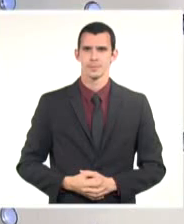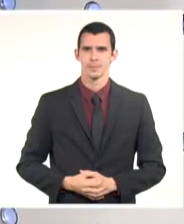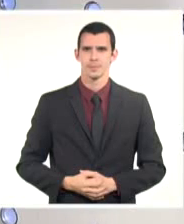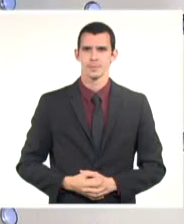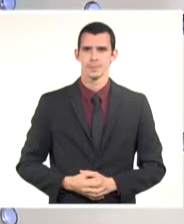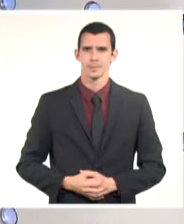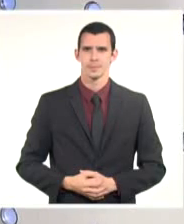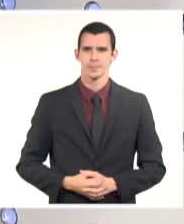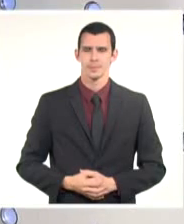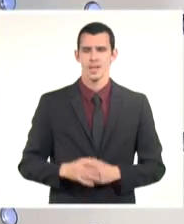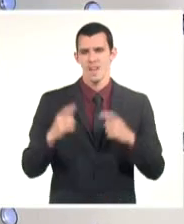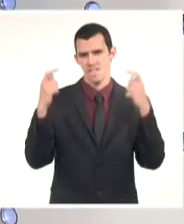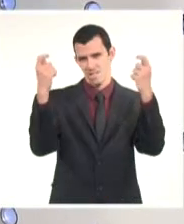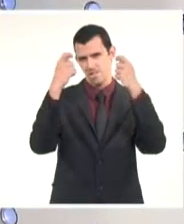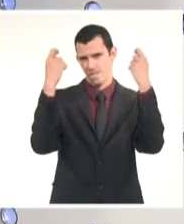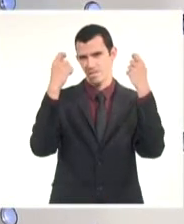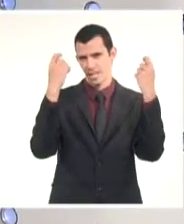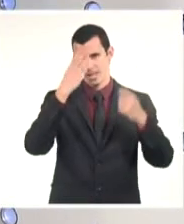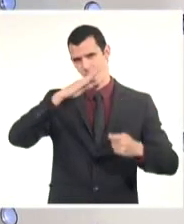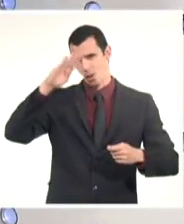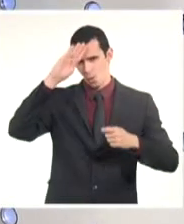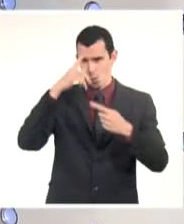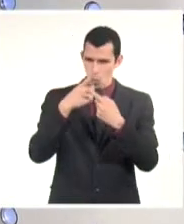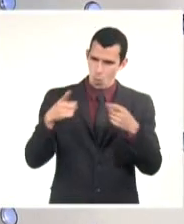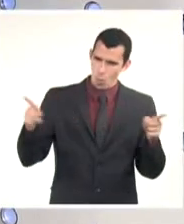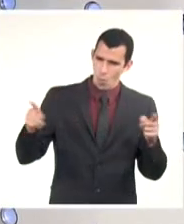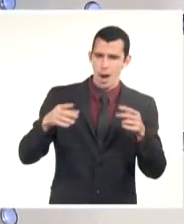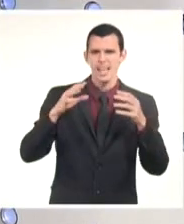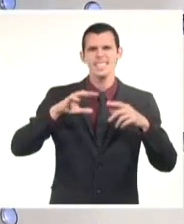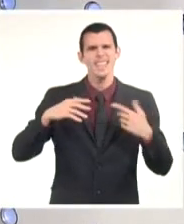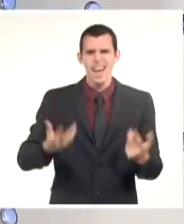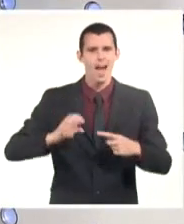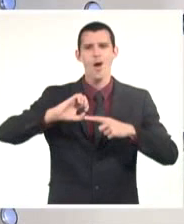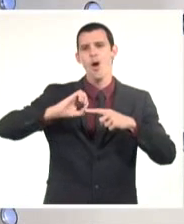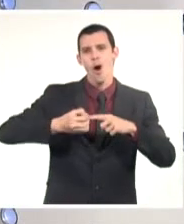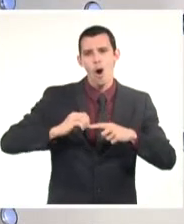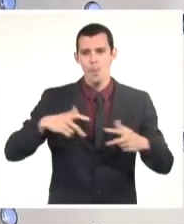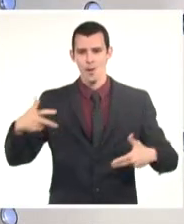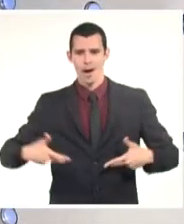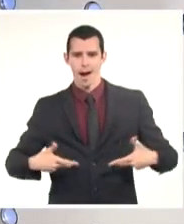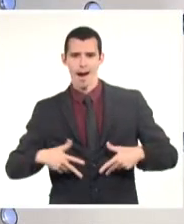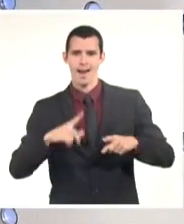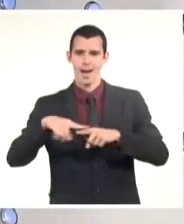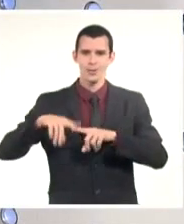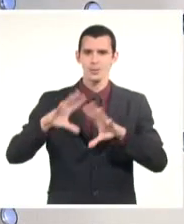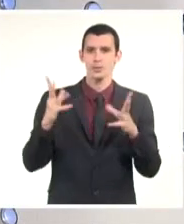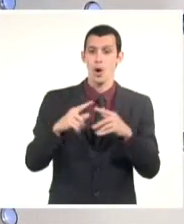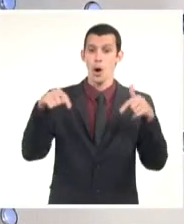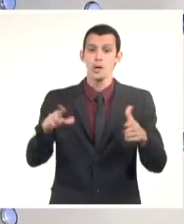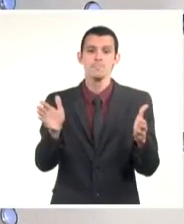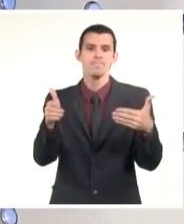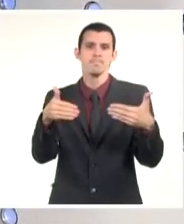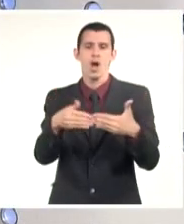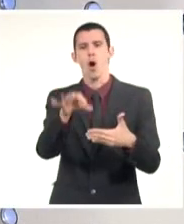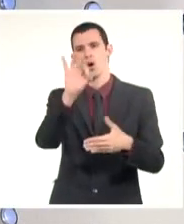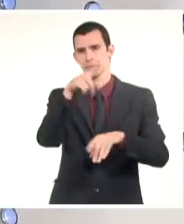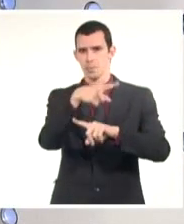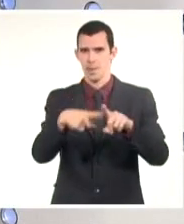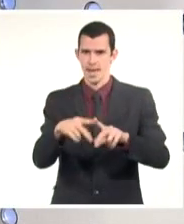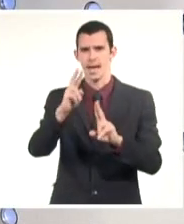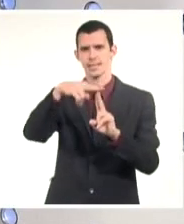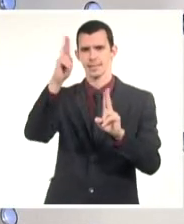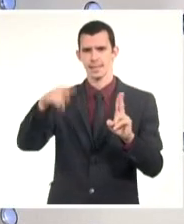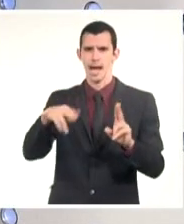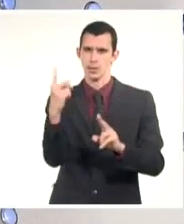Aquelarre 2022 tendrá su clausura este domingo 18 a las 8:30 de la noche en la Sala Covarrubias del